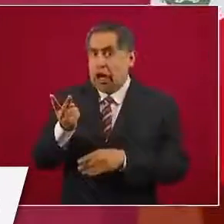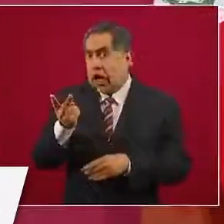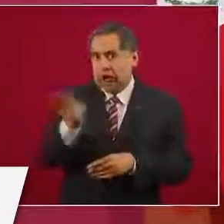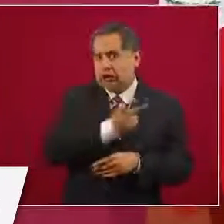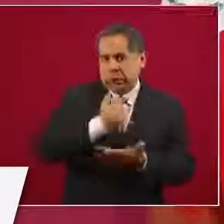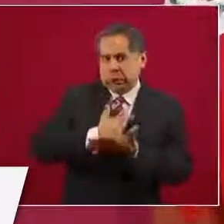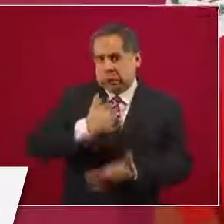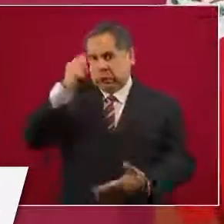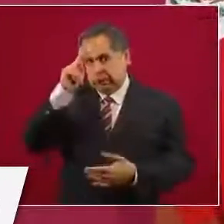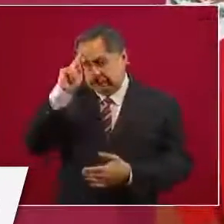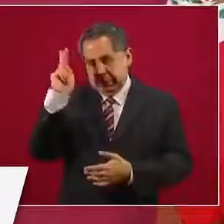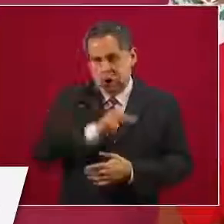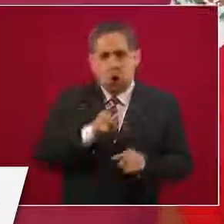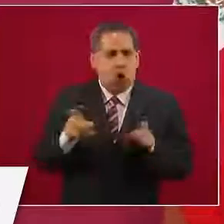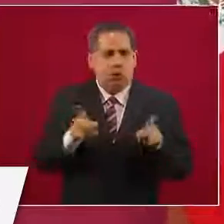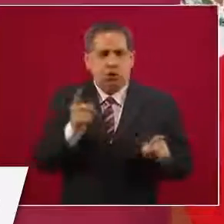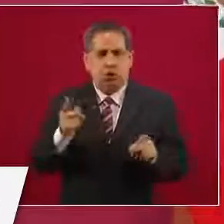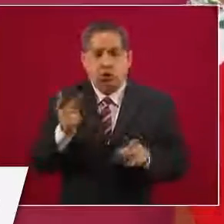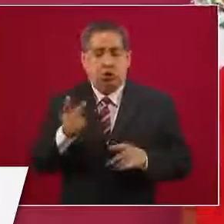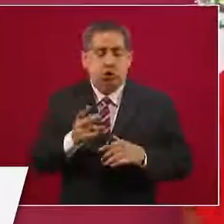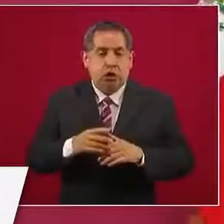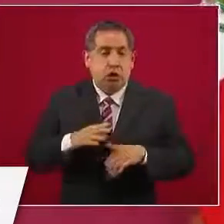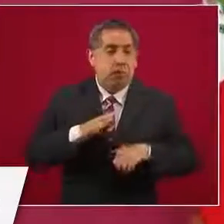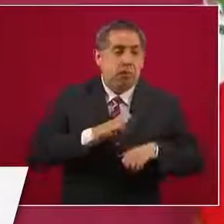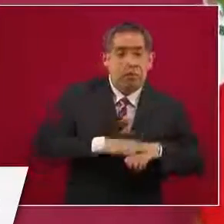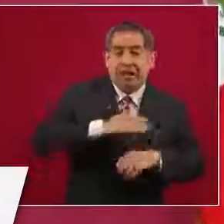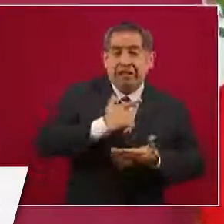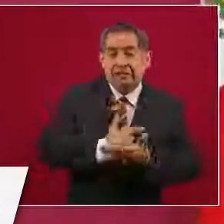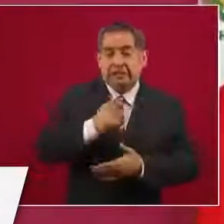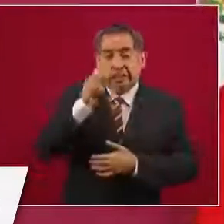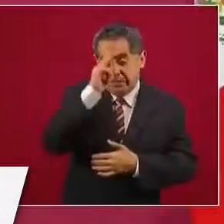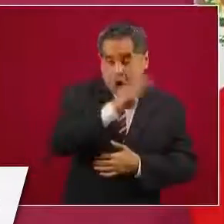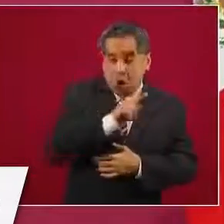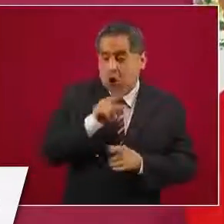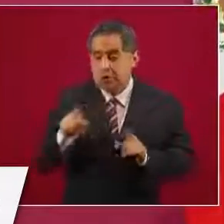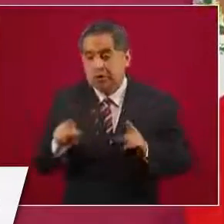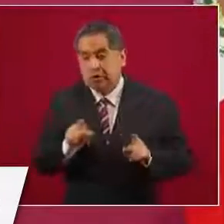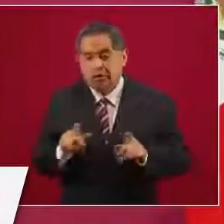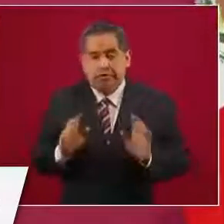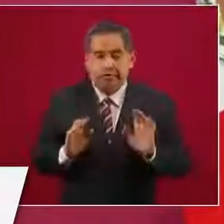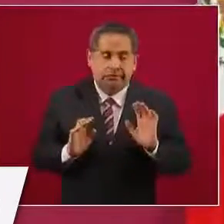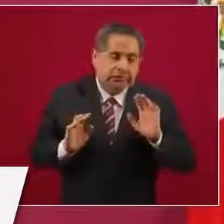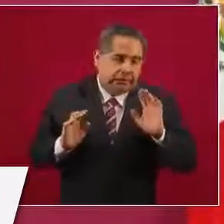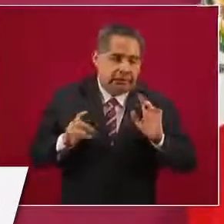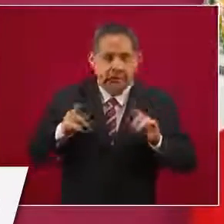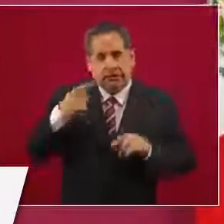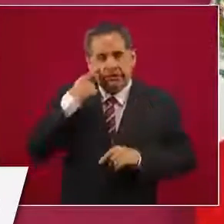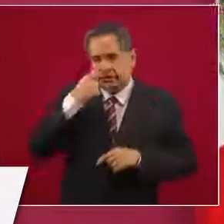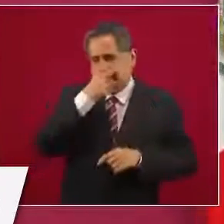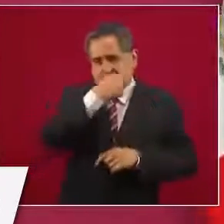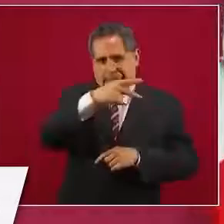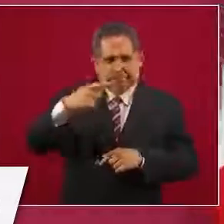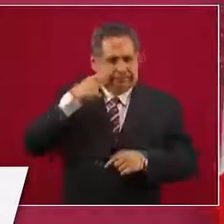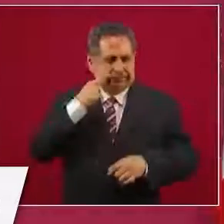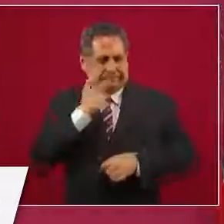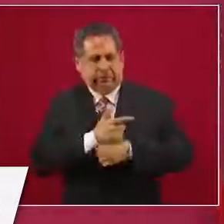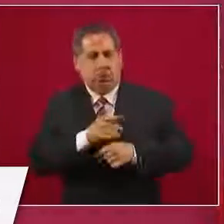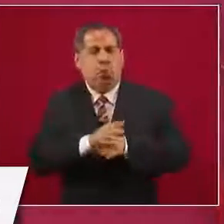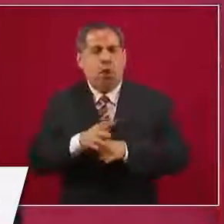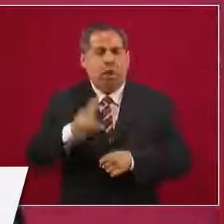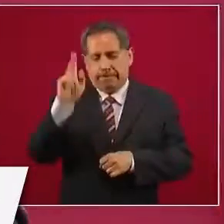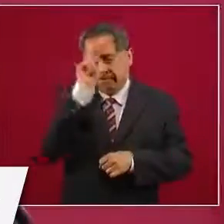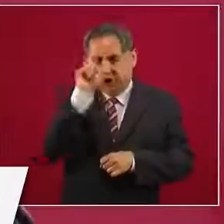graves. ¿Cuál más grave? Eso cada quien